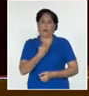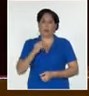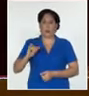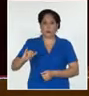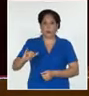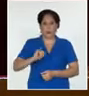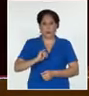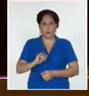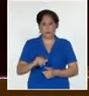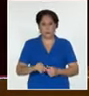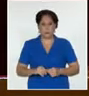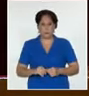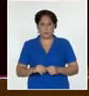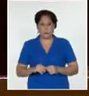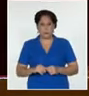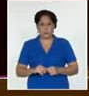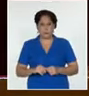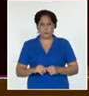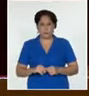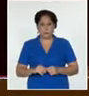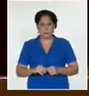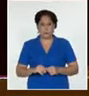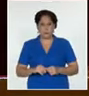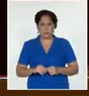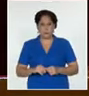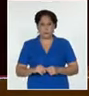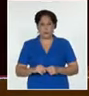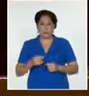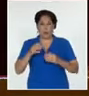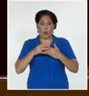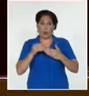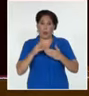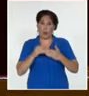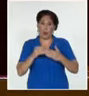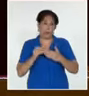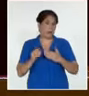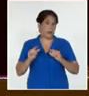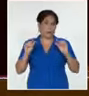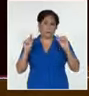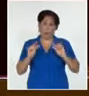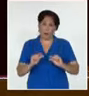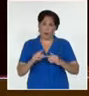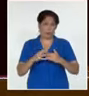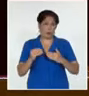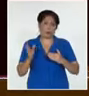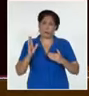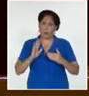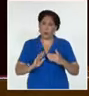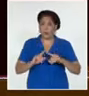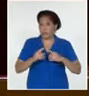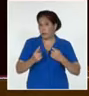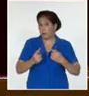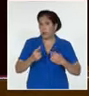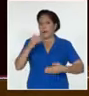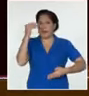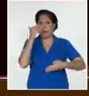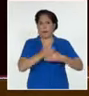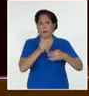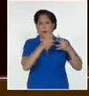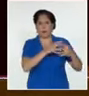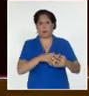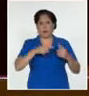internacional. La baja disposición de divisas, causada fundamentalmente por el recrudecimiento del criminal